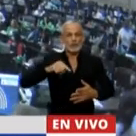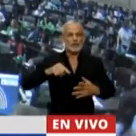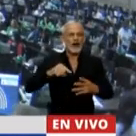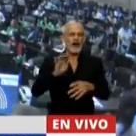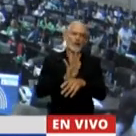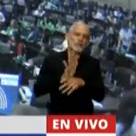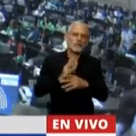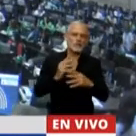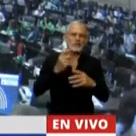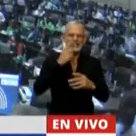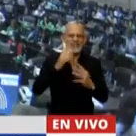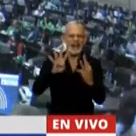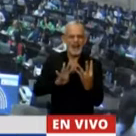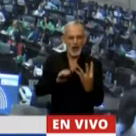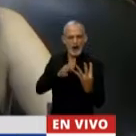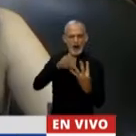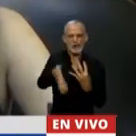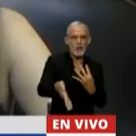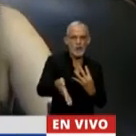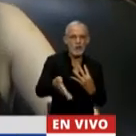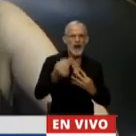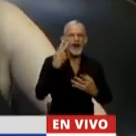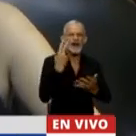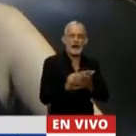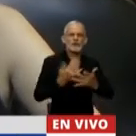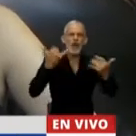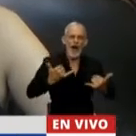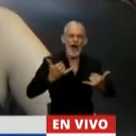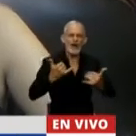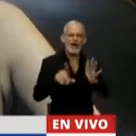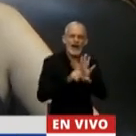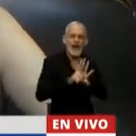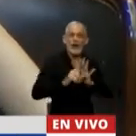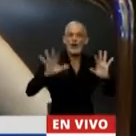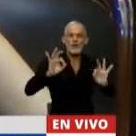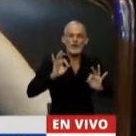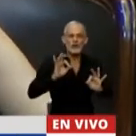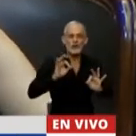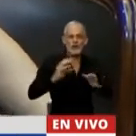más para las mujeres del país y especialmente de nuestra provincia de Buenos Aires.